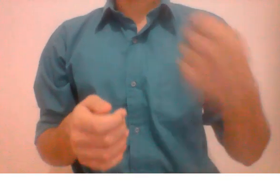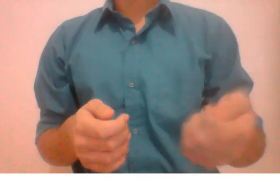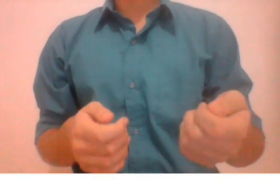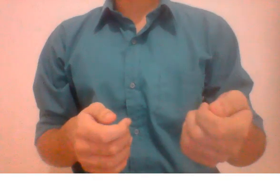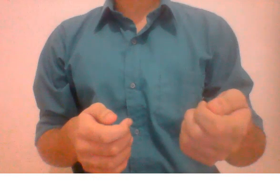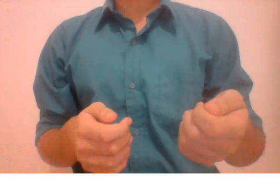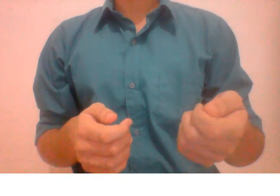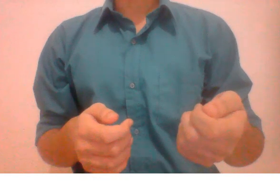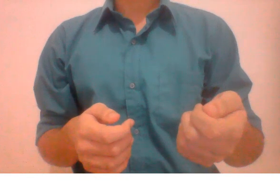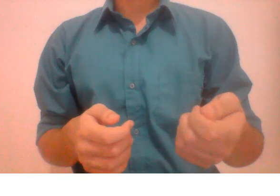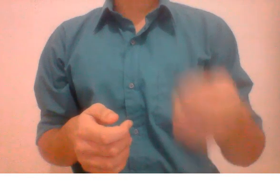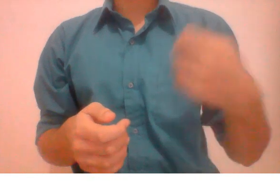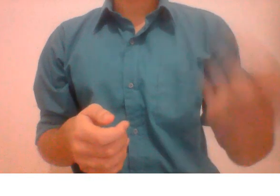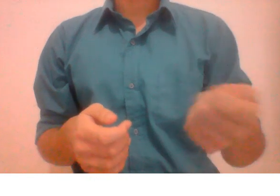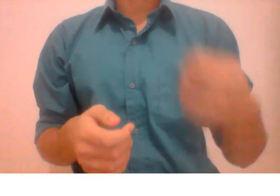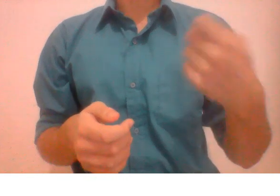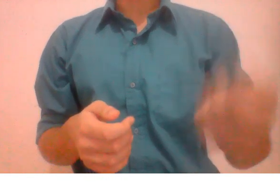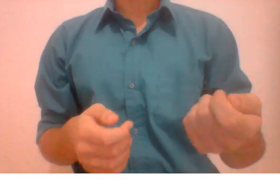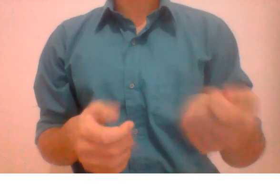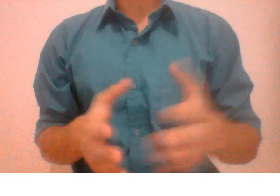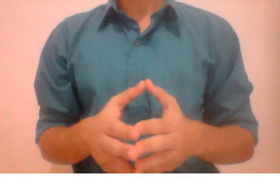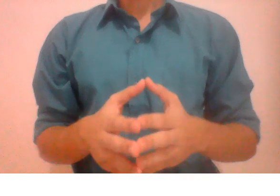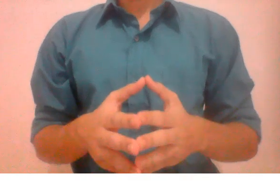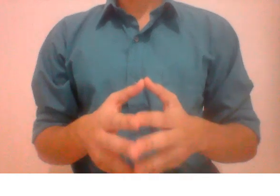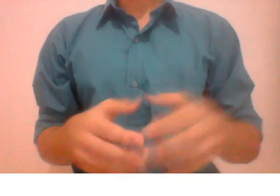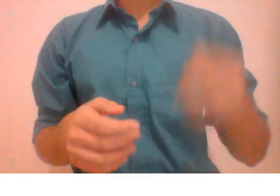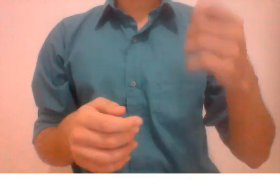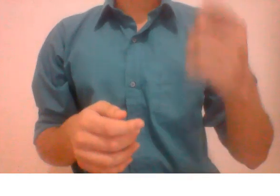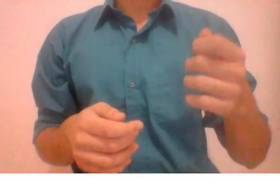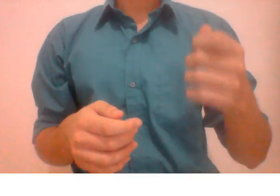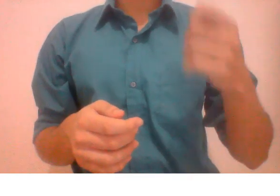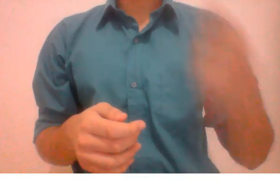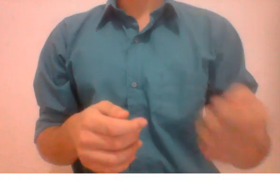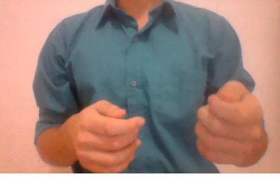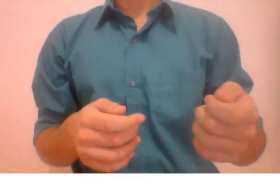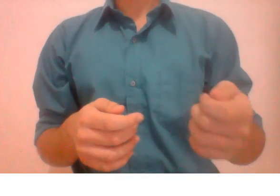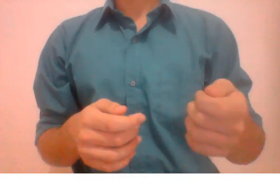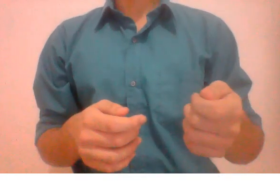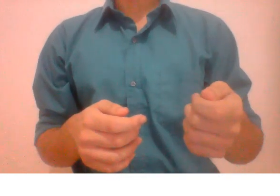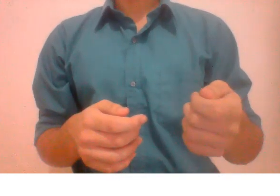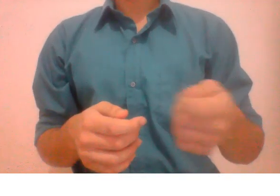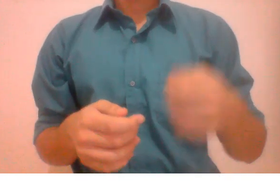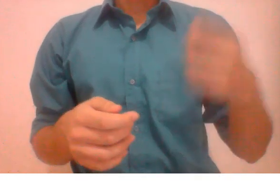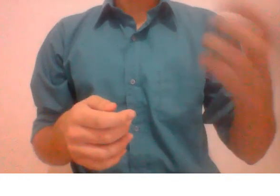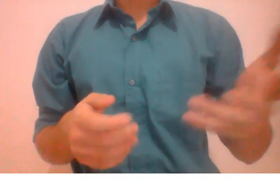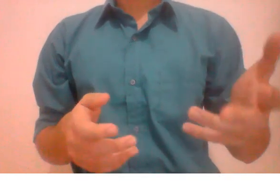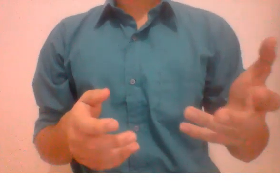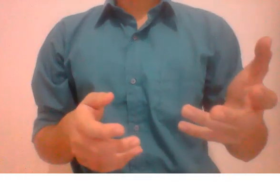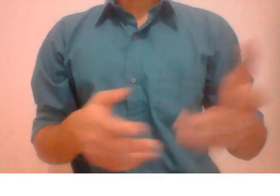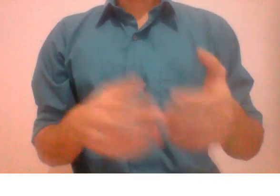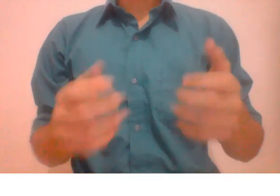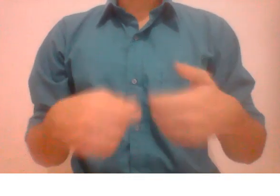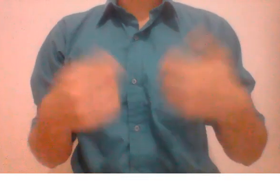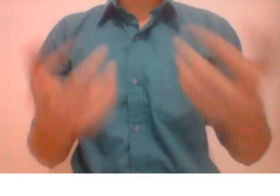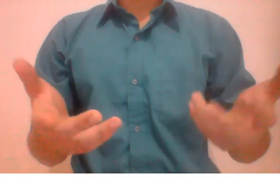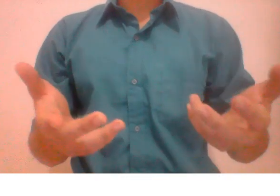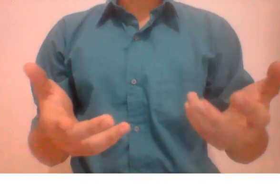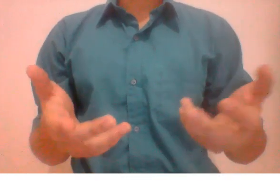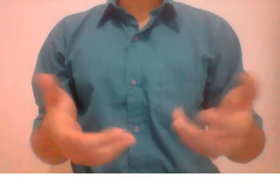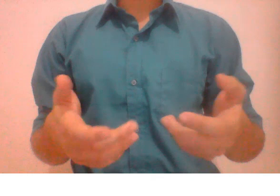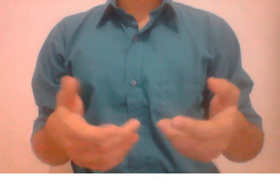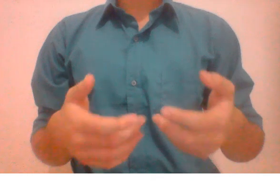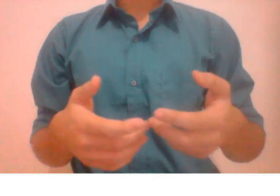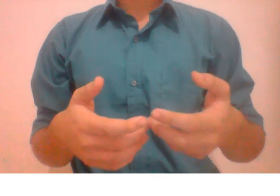cuando precisamente su administración de Calderón, que es panista, fue de las más violentas que hubo, incluso prácticamente